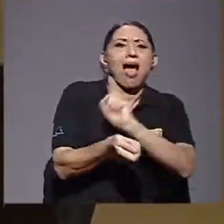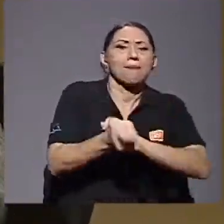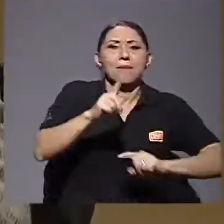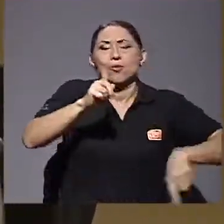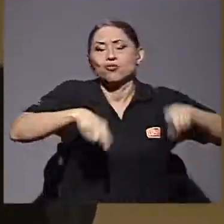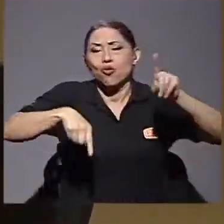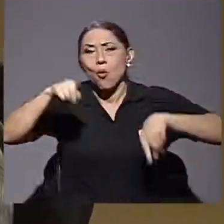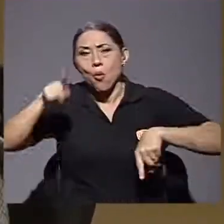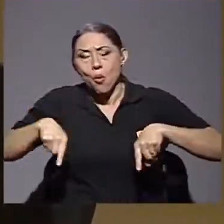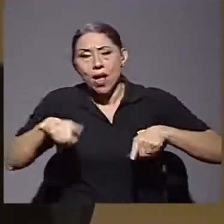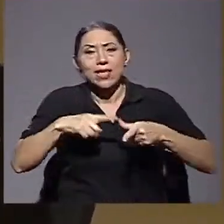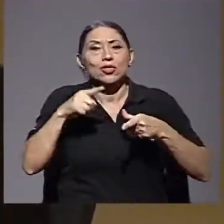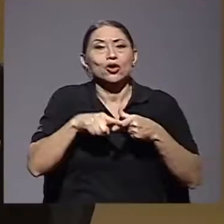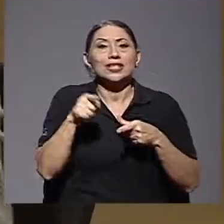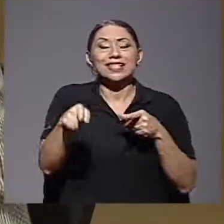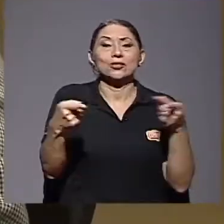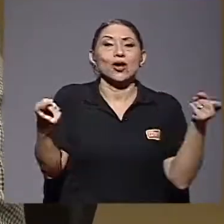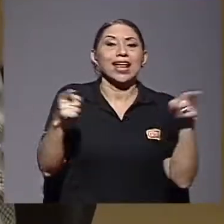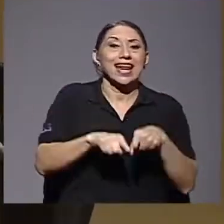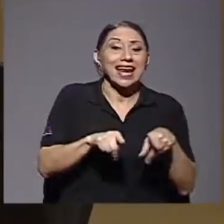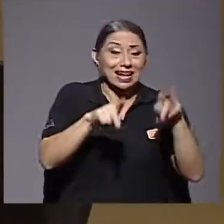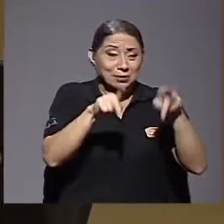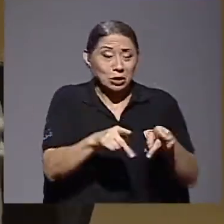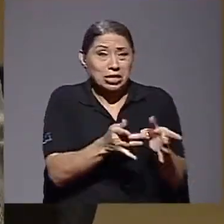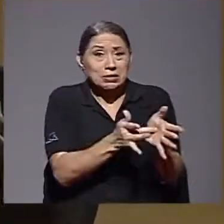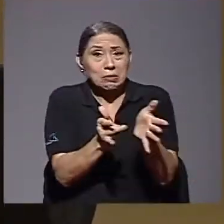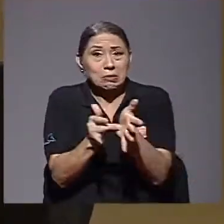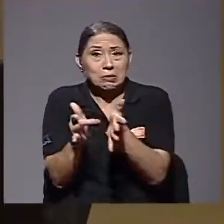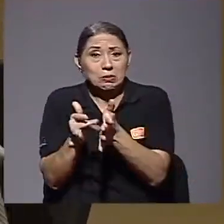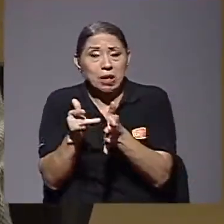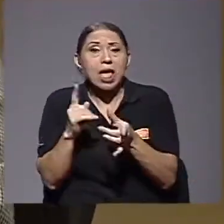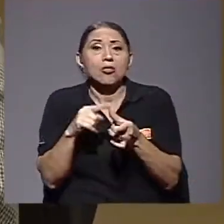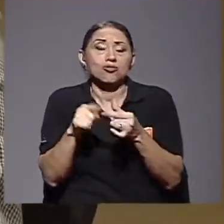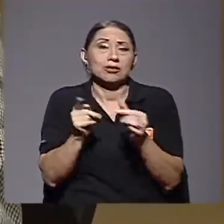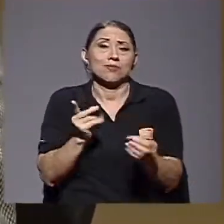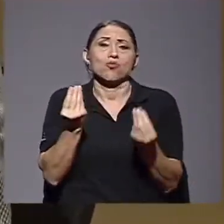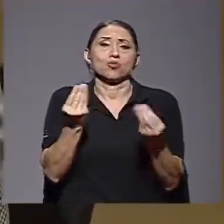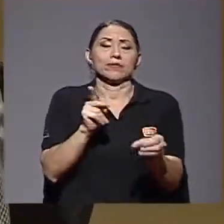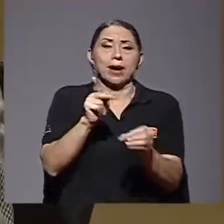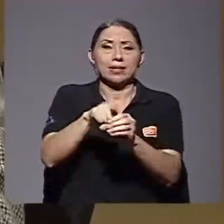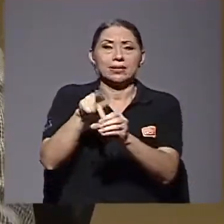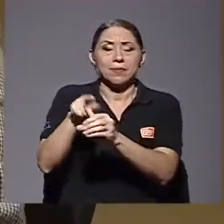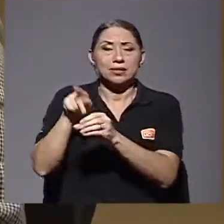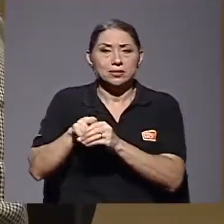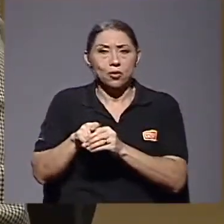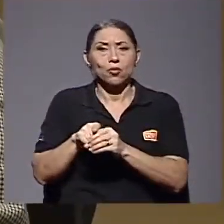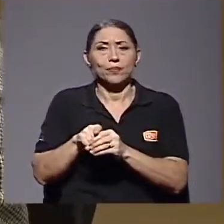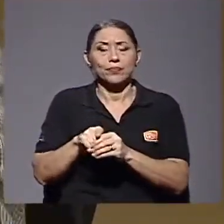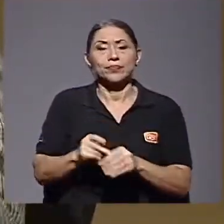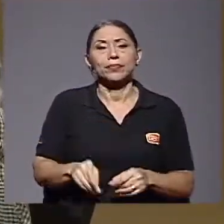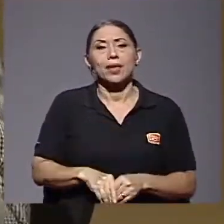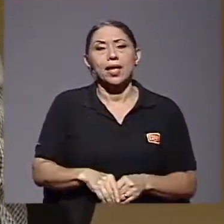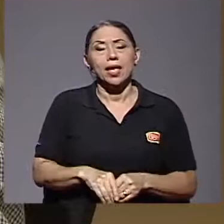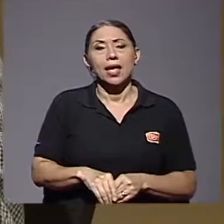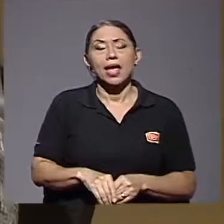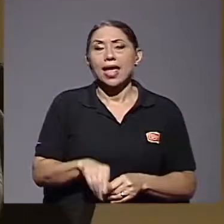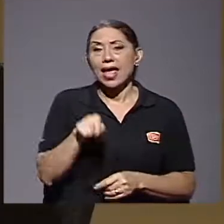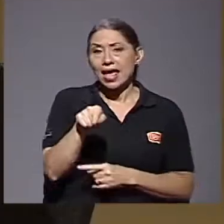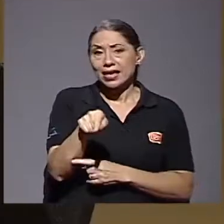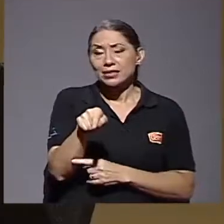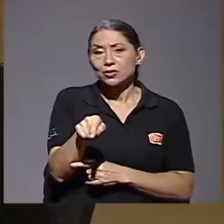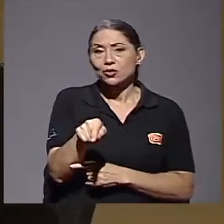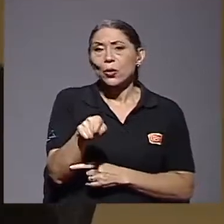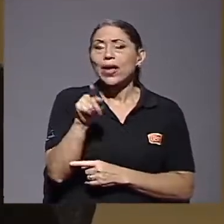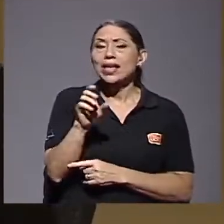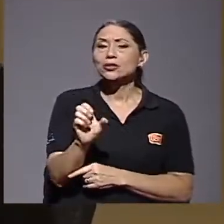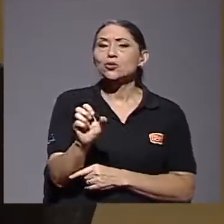eso genera especulación, por lo tanto participación y todo. En ese sentido, esto es un